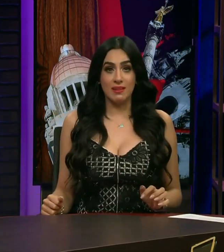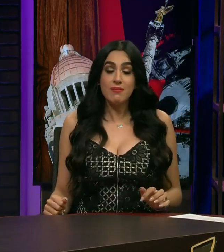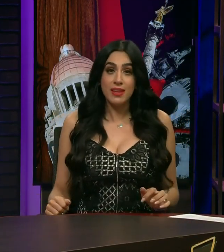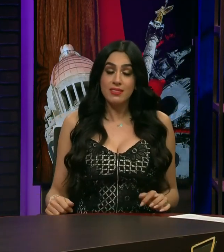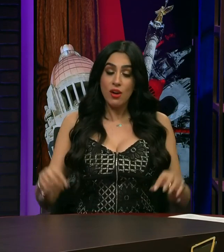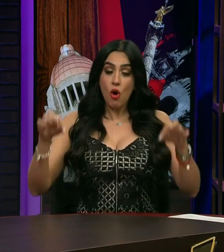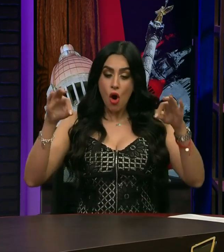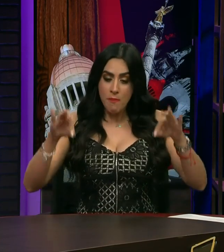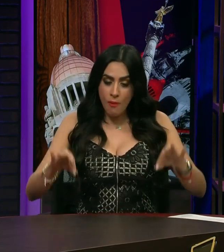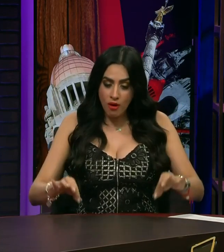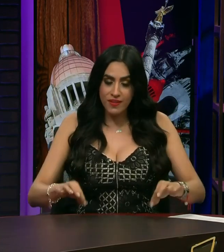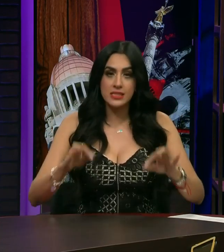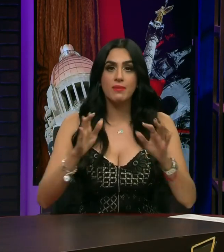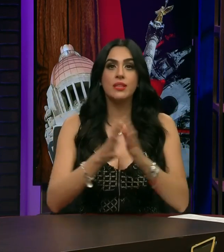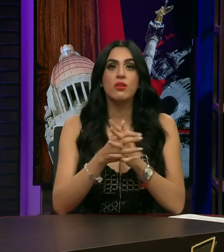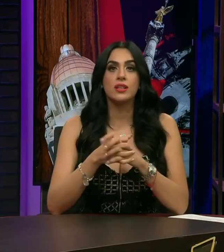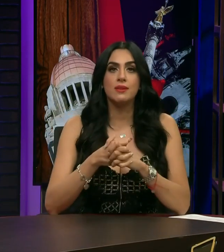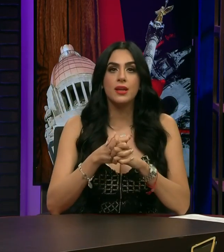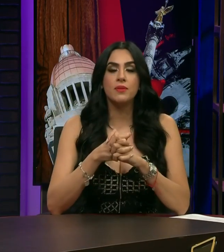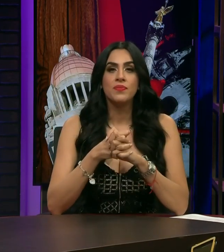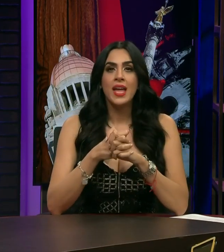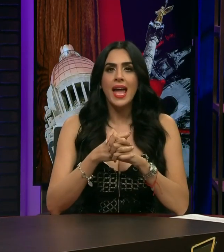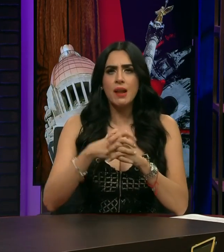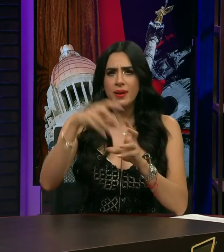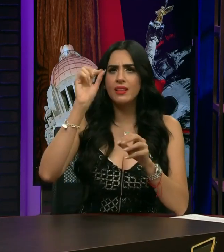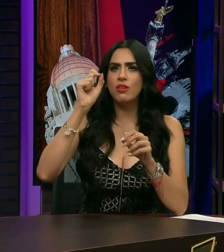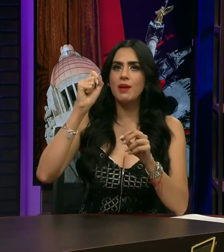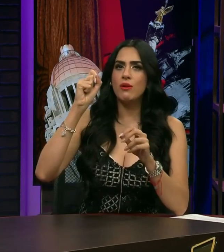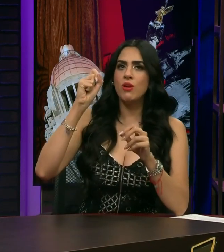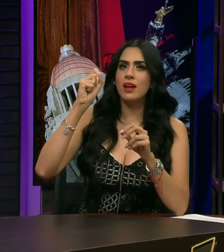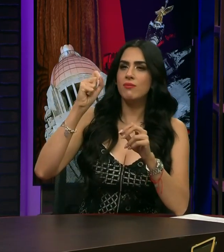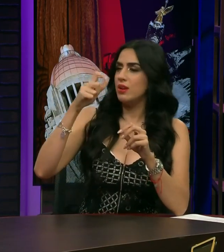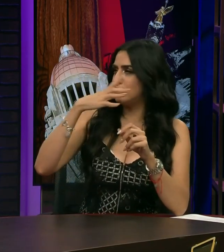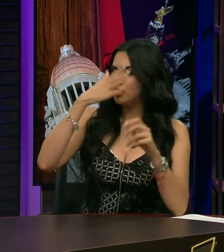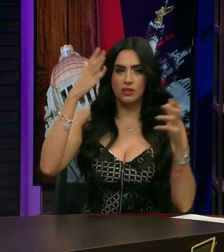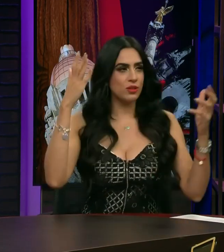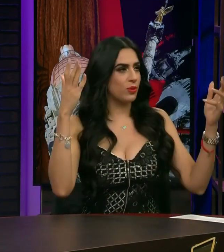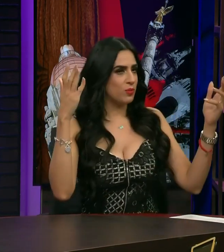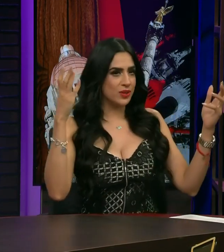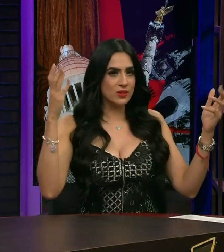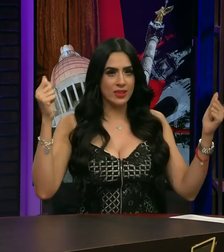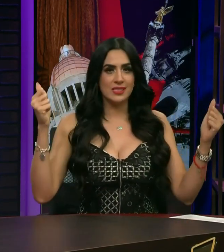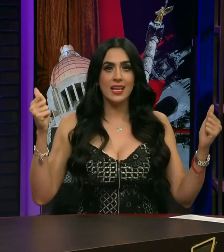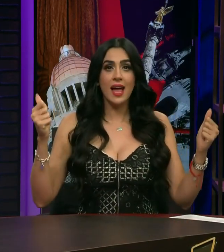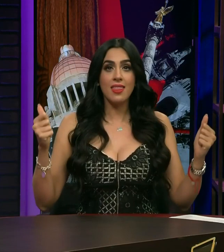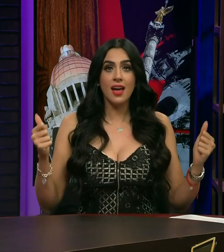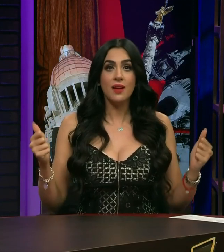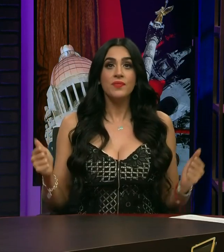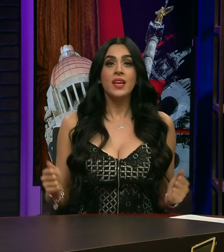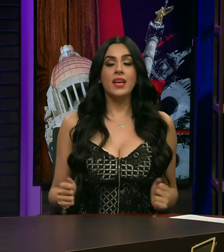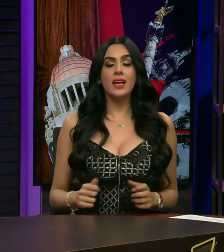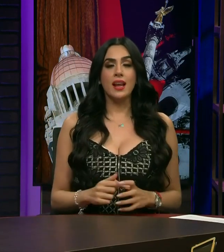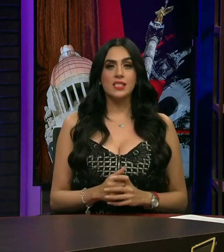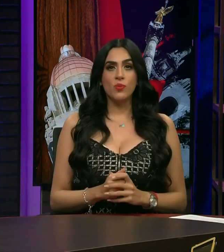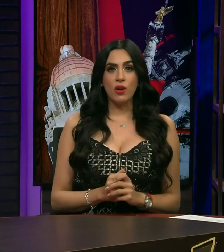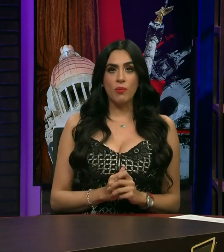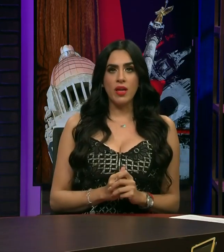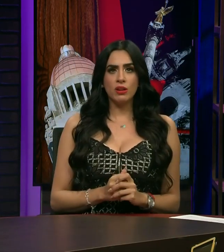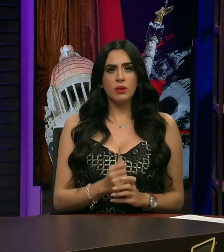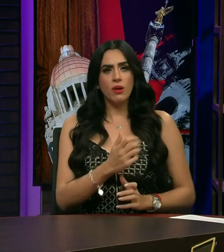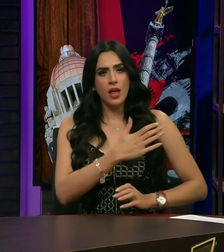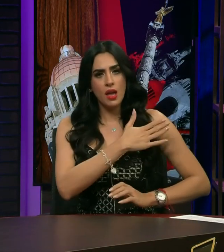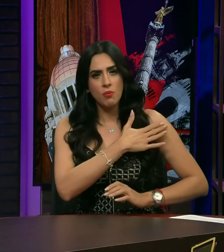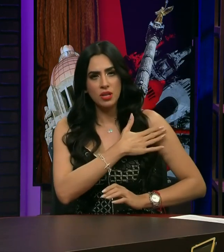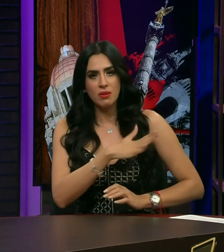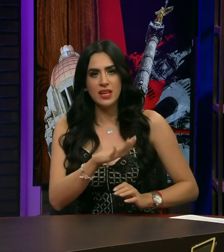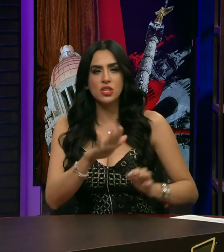Mau, efectivamente, hoy por fin se me hizo recibir el piquetito de la vacuna. Buenas noches a todos, por supuesto, antes que nada. Y gracias por